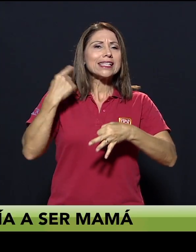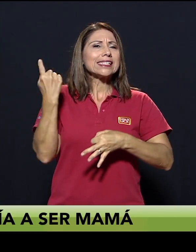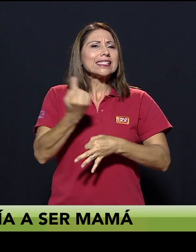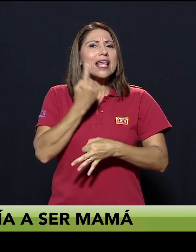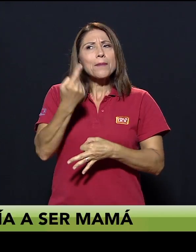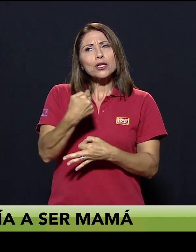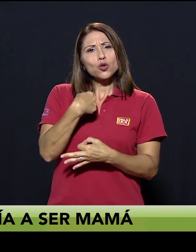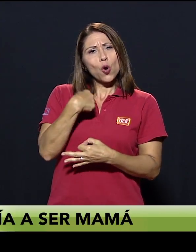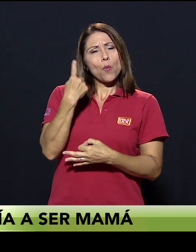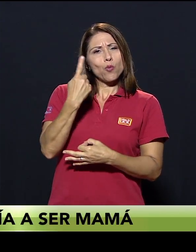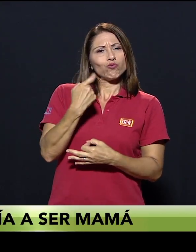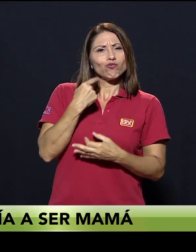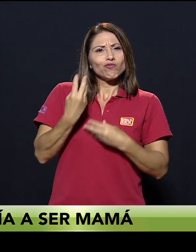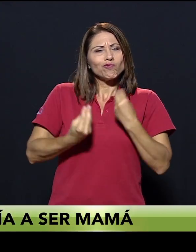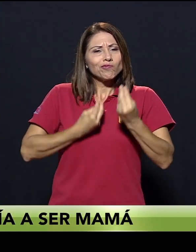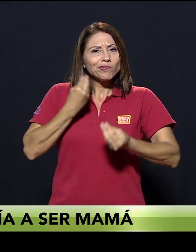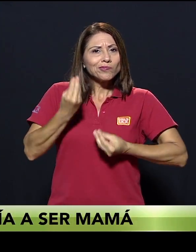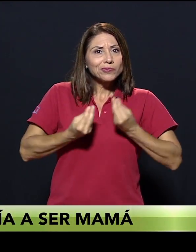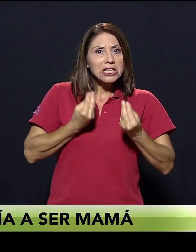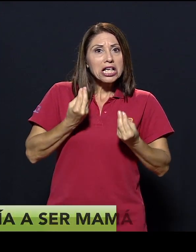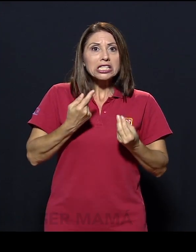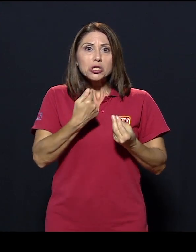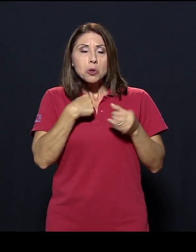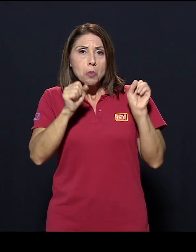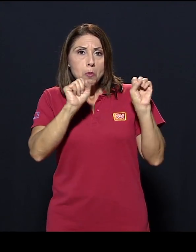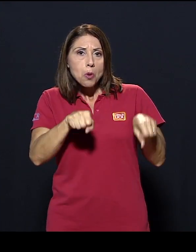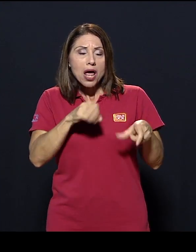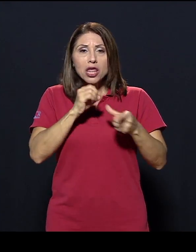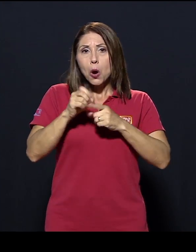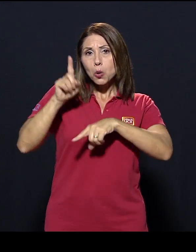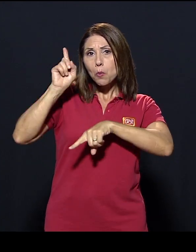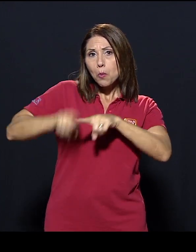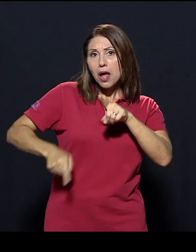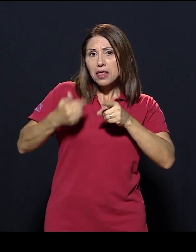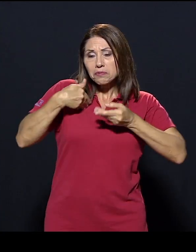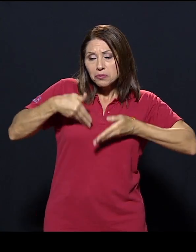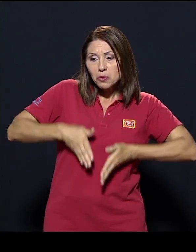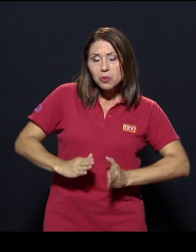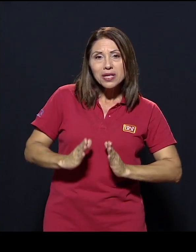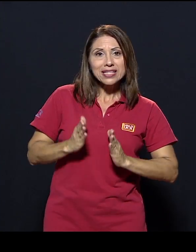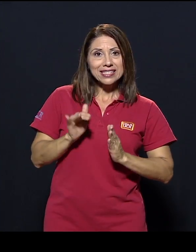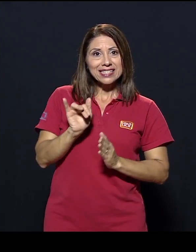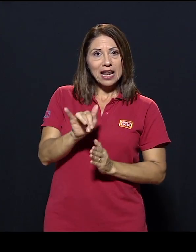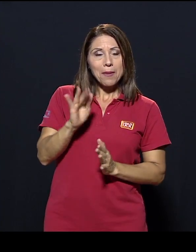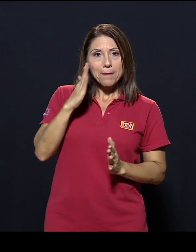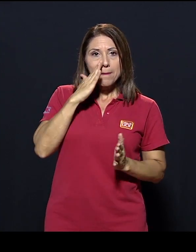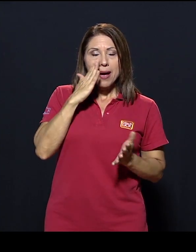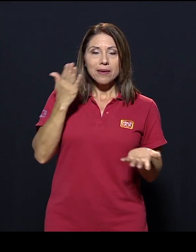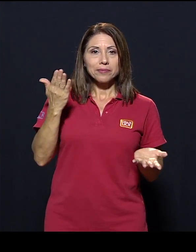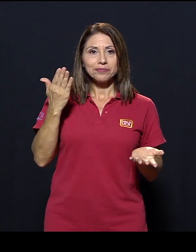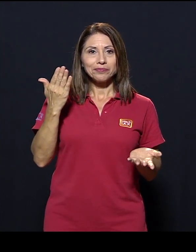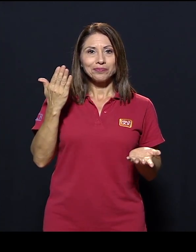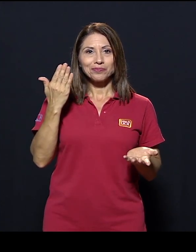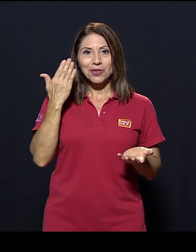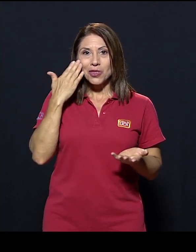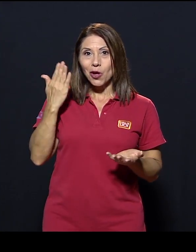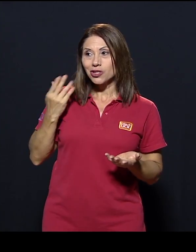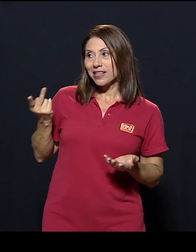realmente siempre había como una pregunta de si uno iba a poder o no iba a poder ser mamá. No sé